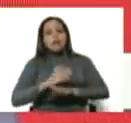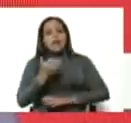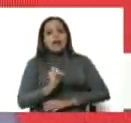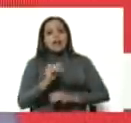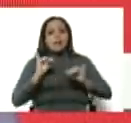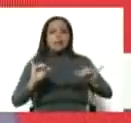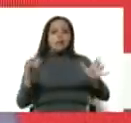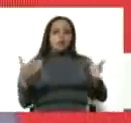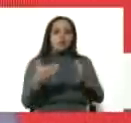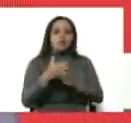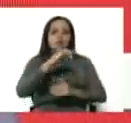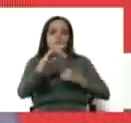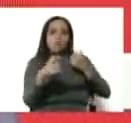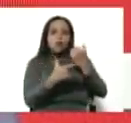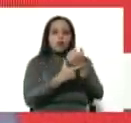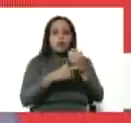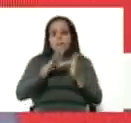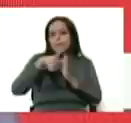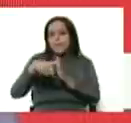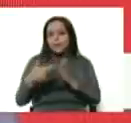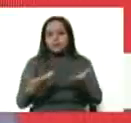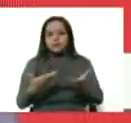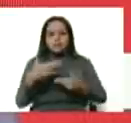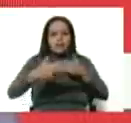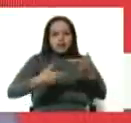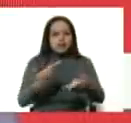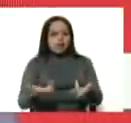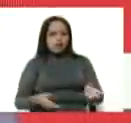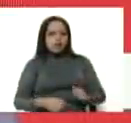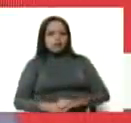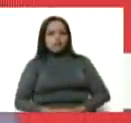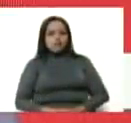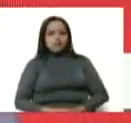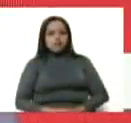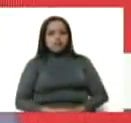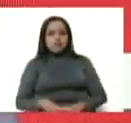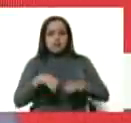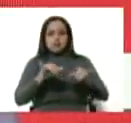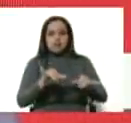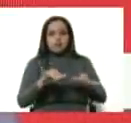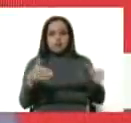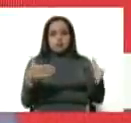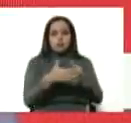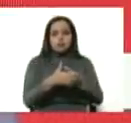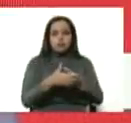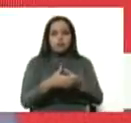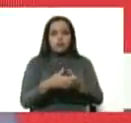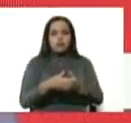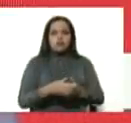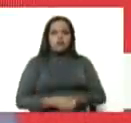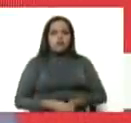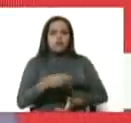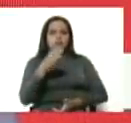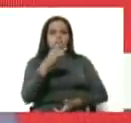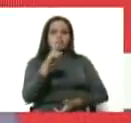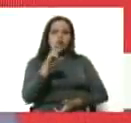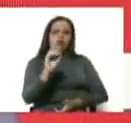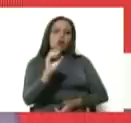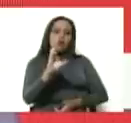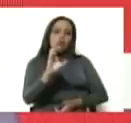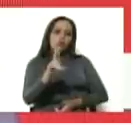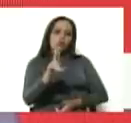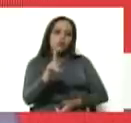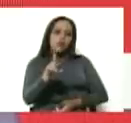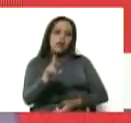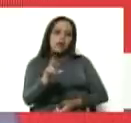misma pandilla de Juan Guaidó, de la misma pandilla del procurador falso José Ignacio Hernández. Aquí